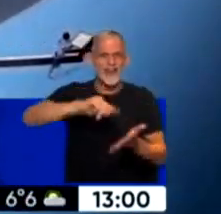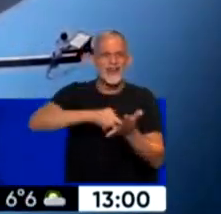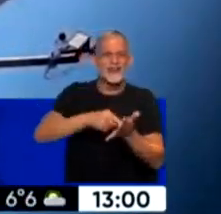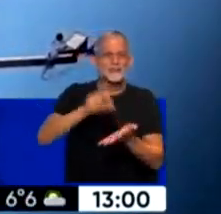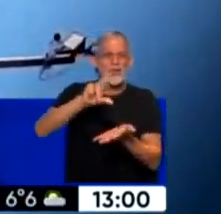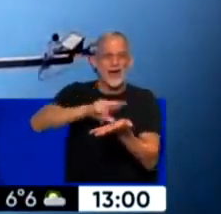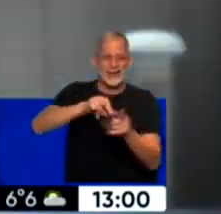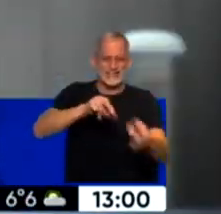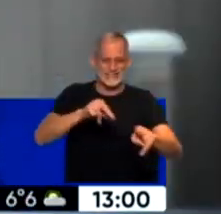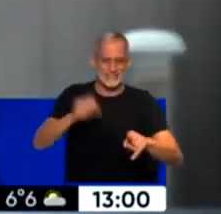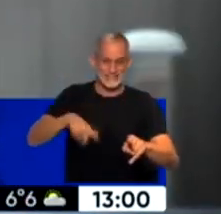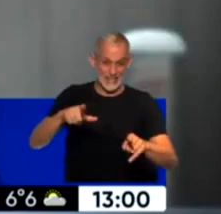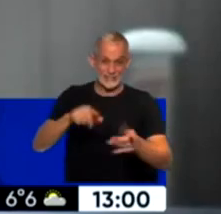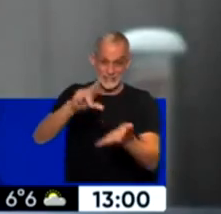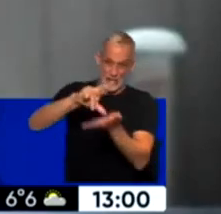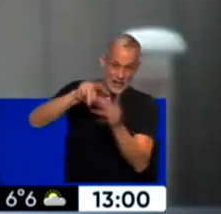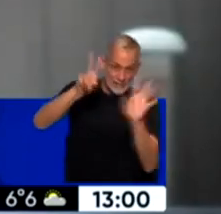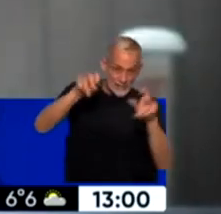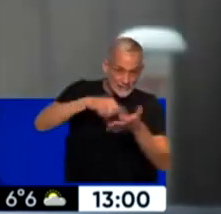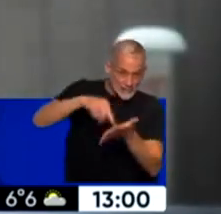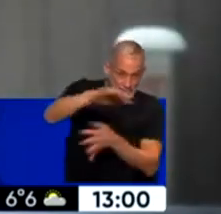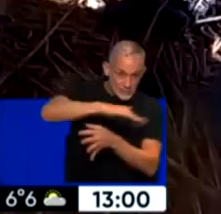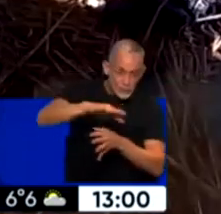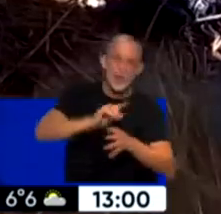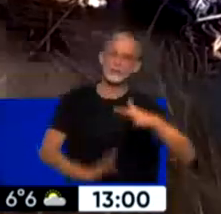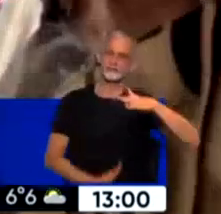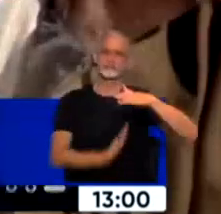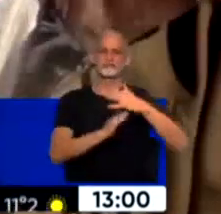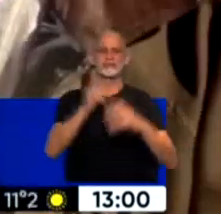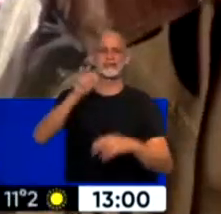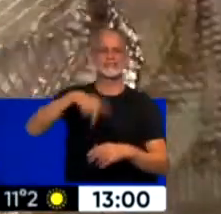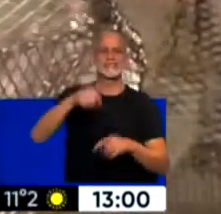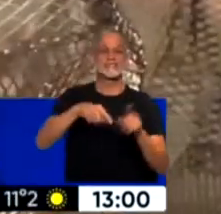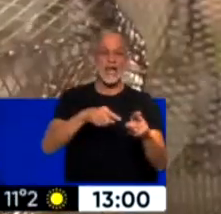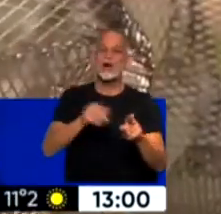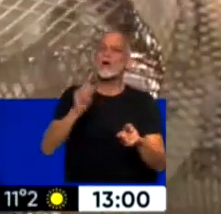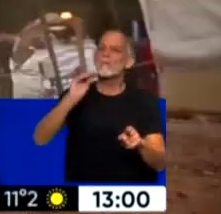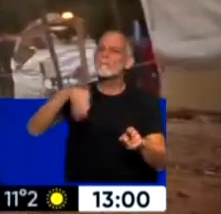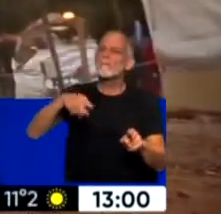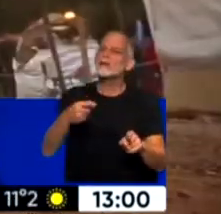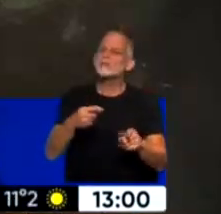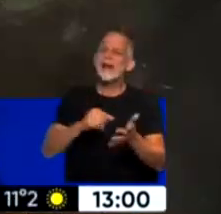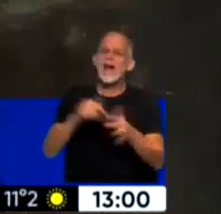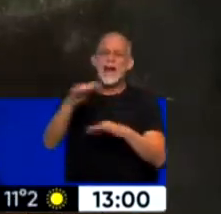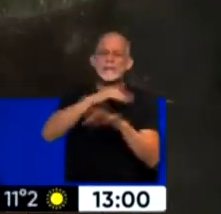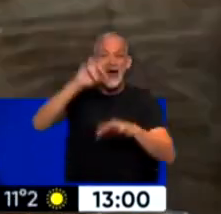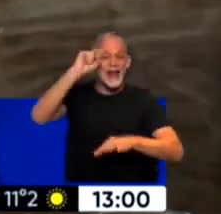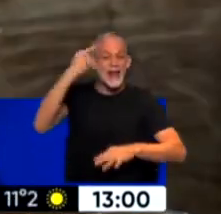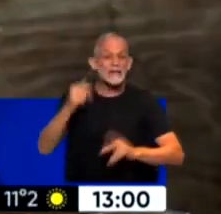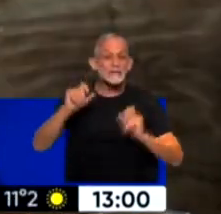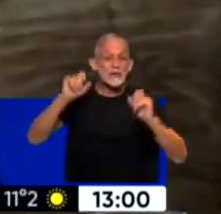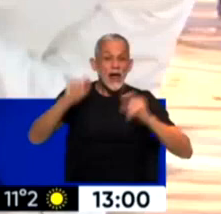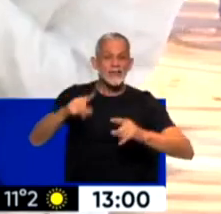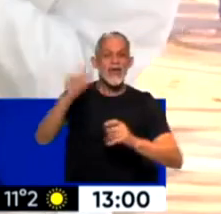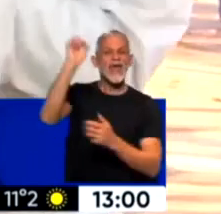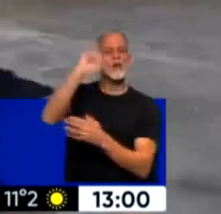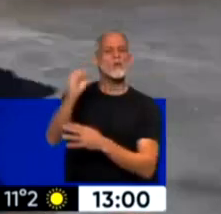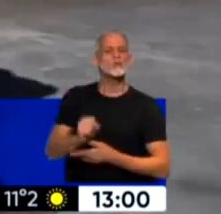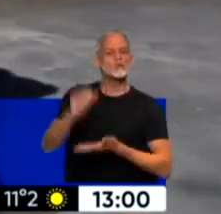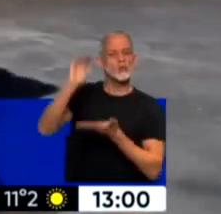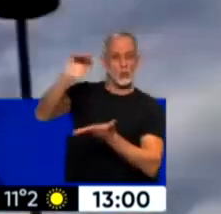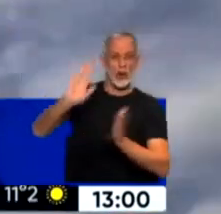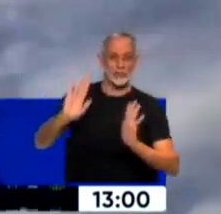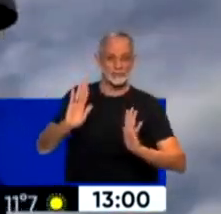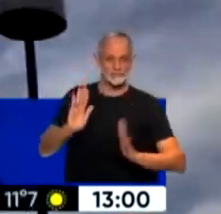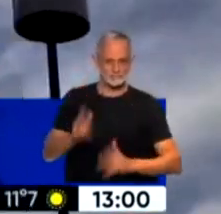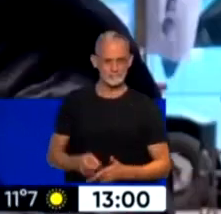esta maravillosa Bienal, esta es la edición número 13, porque si bien ya hace 36 años